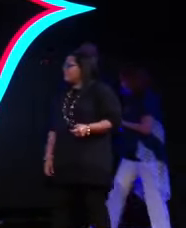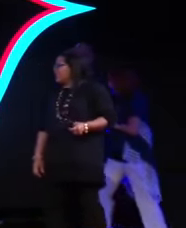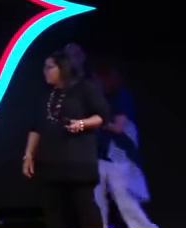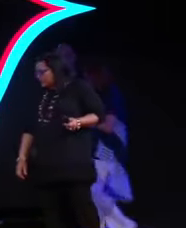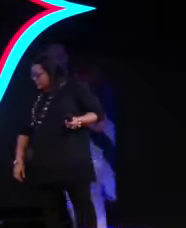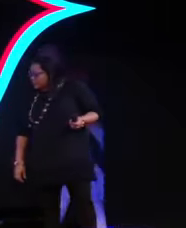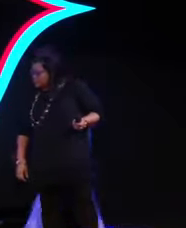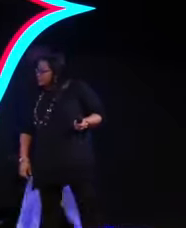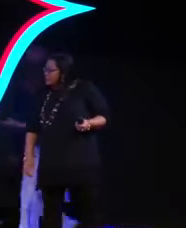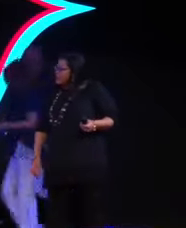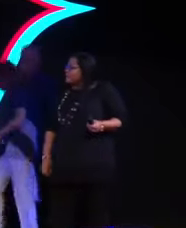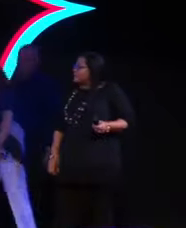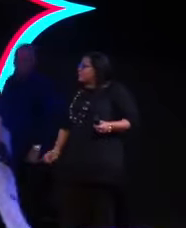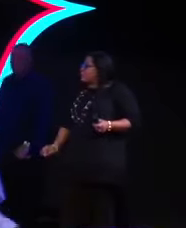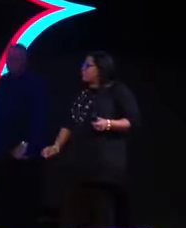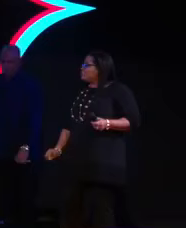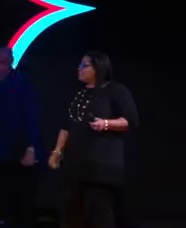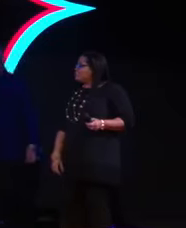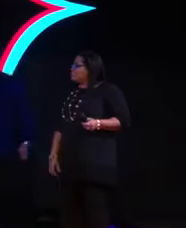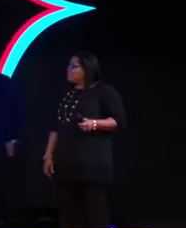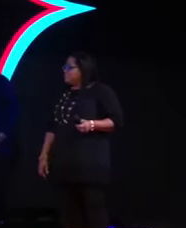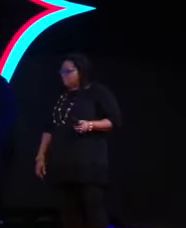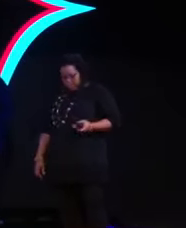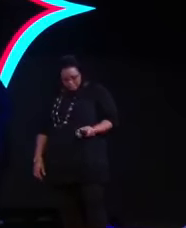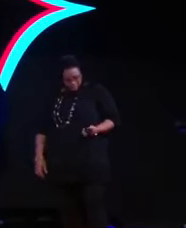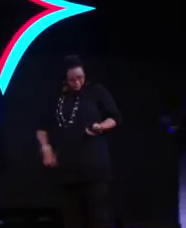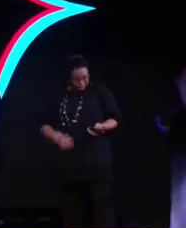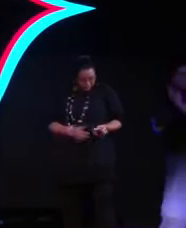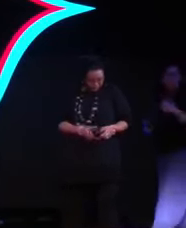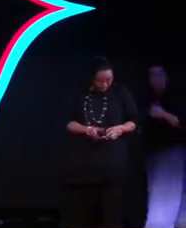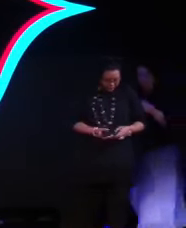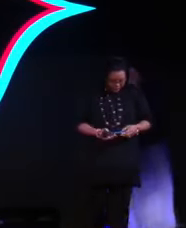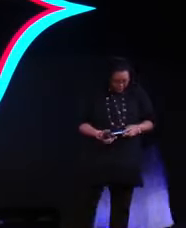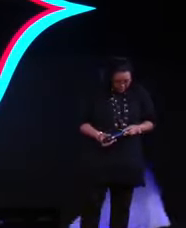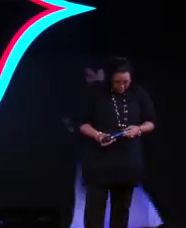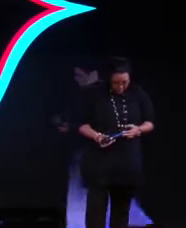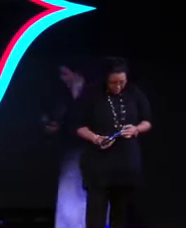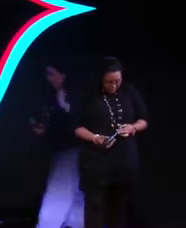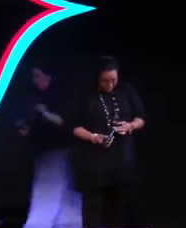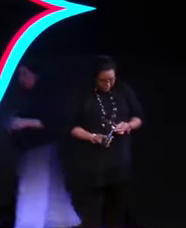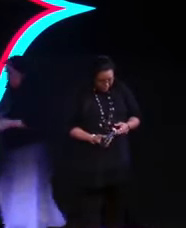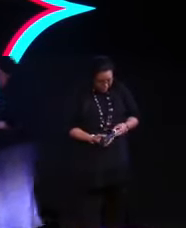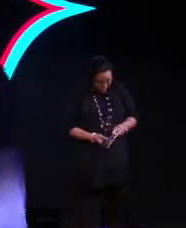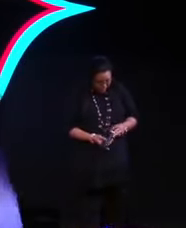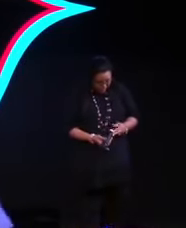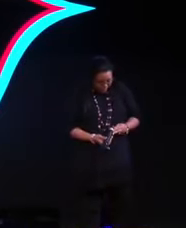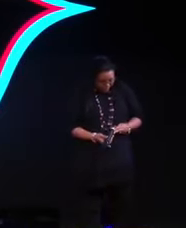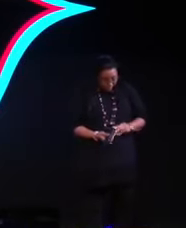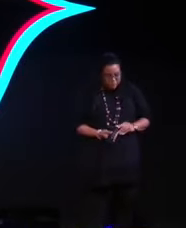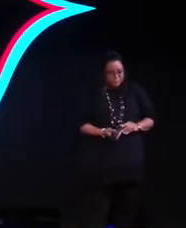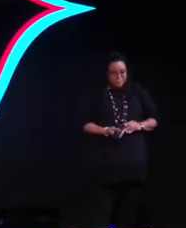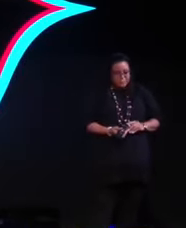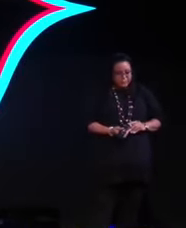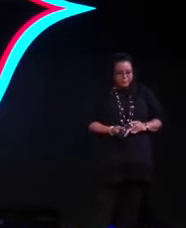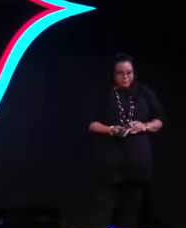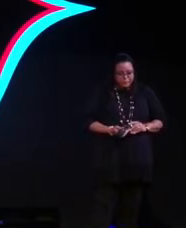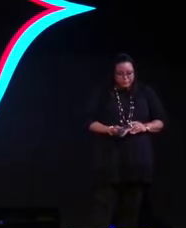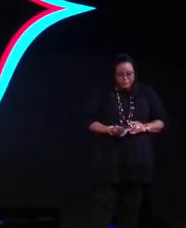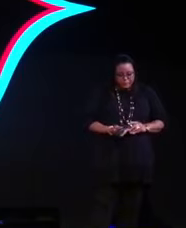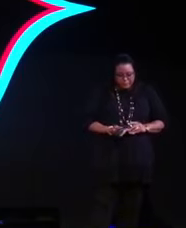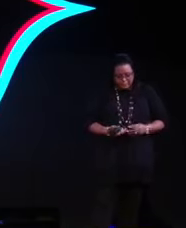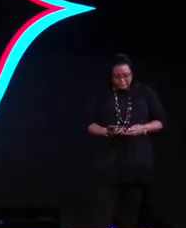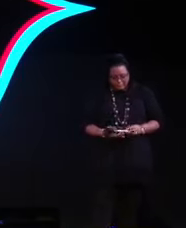lo recibe, los que están a través de CTN Internacional, redes sociales, yo declaro bendición para tu vida. Puedes ser parte